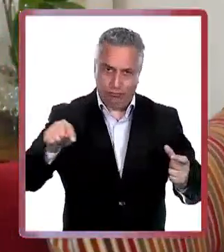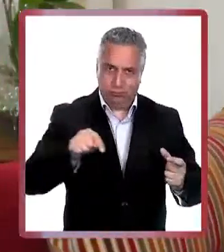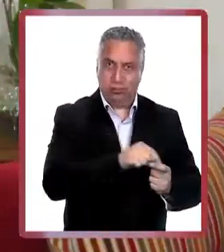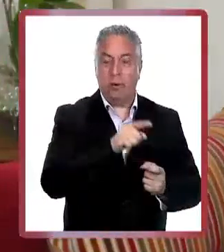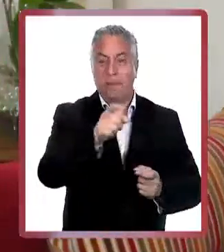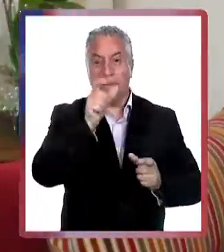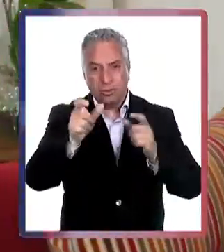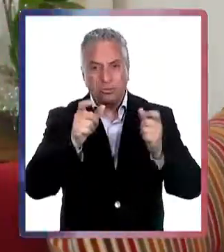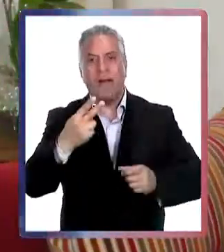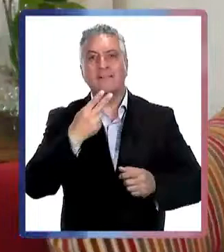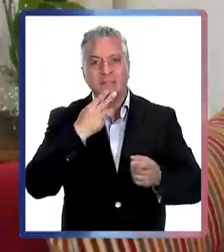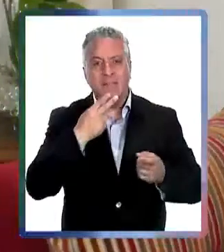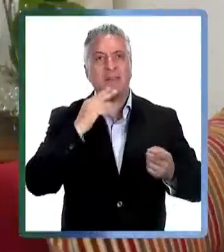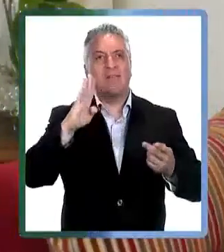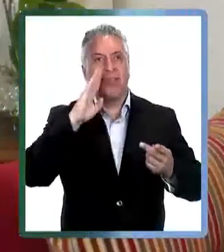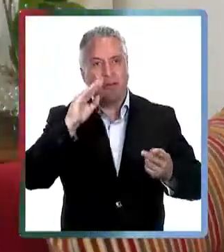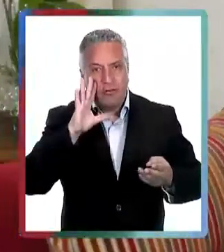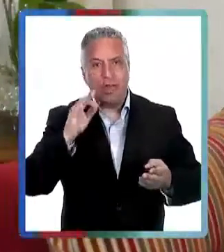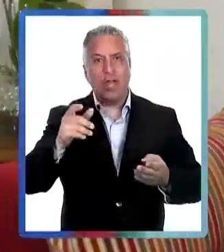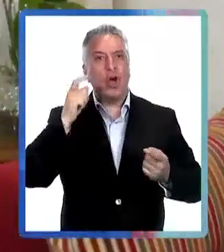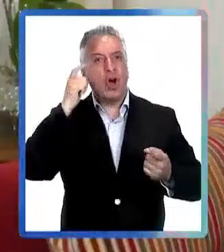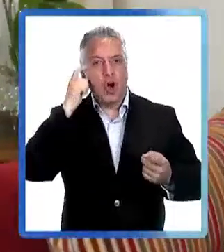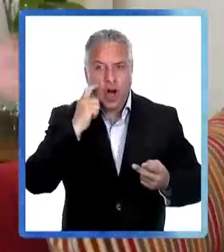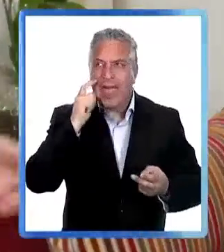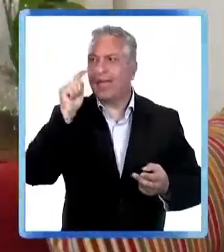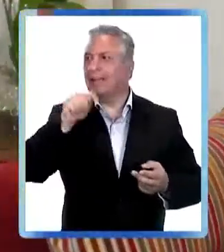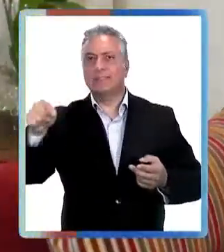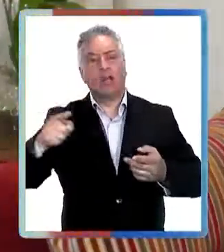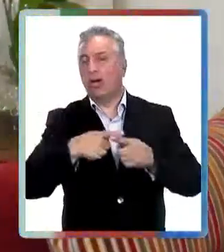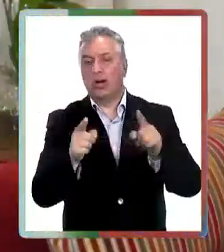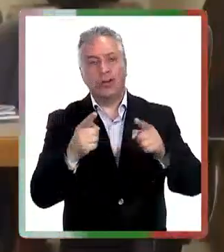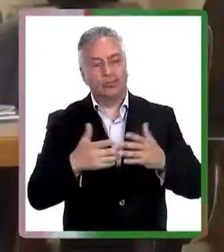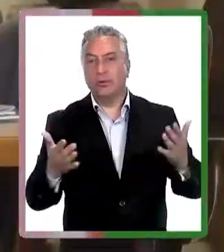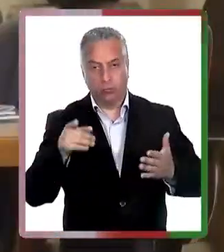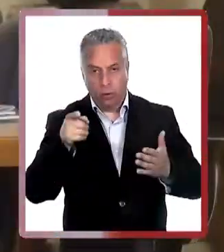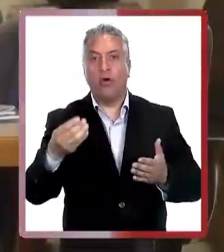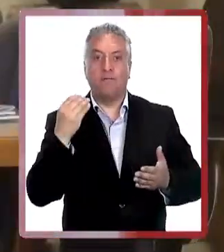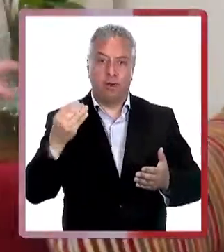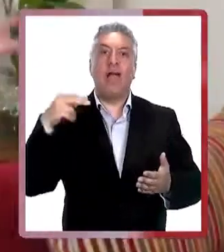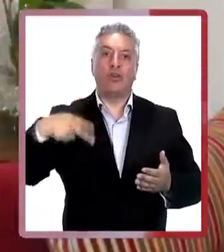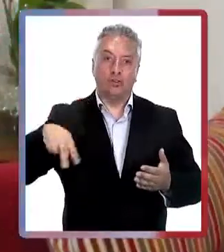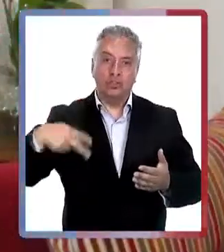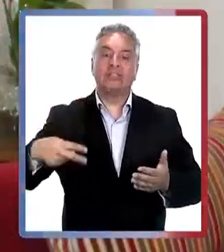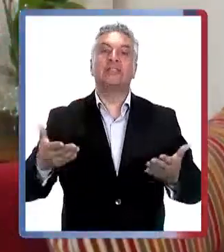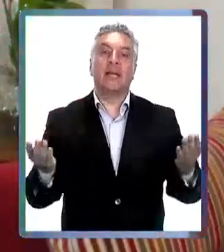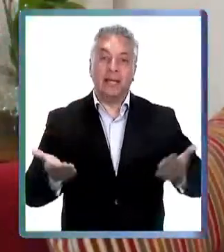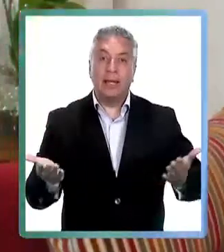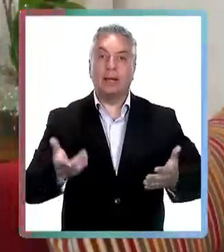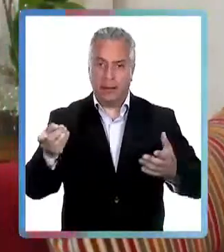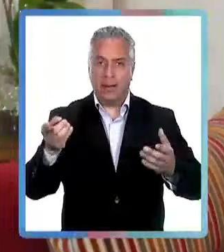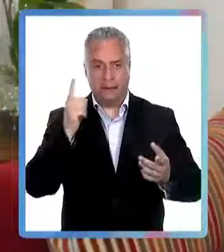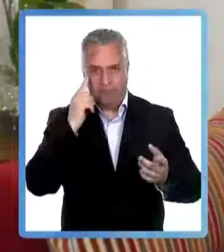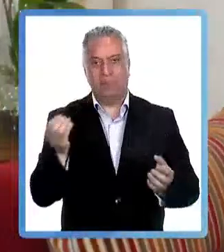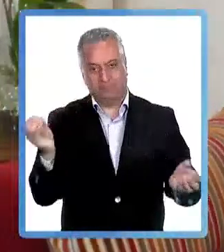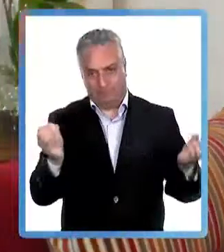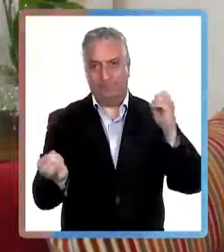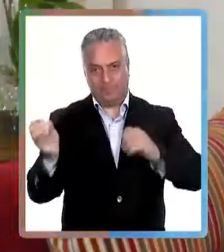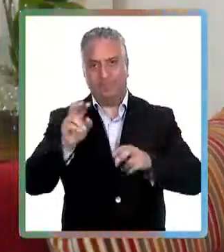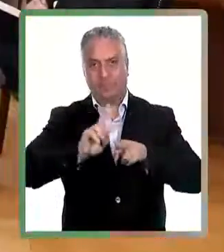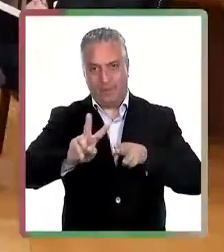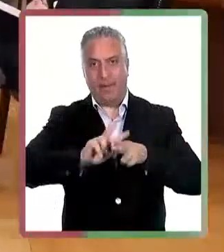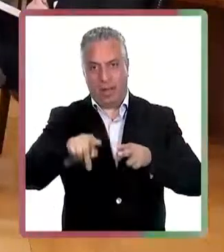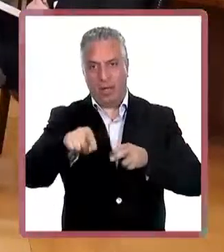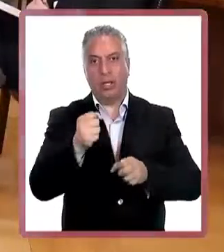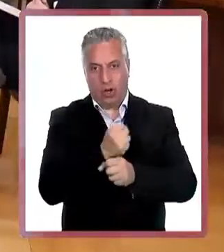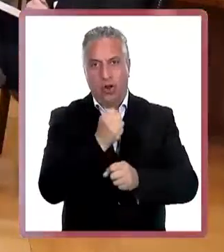que las personas que vivan en Biobío, en la región de O'Higgins, qué sé yo, van a tener buenas noticias en cuanto a